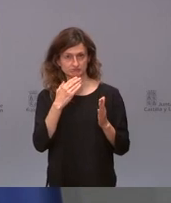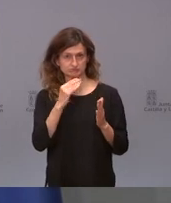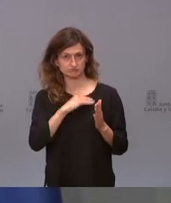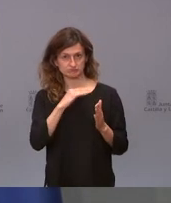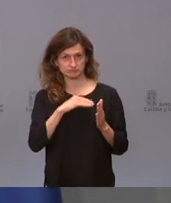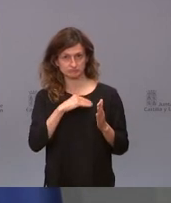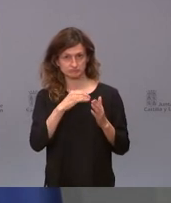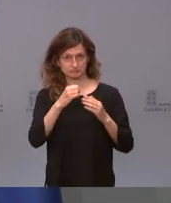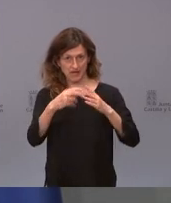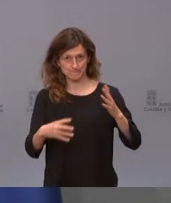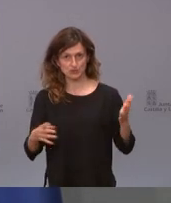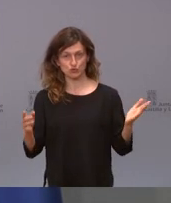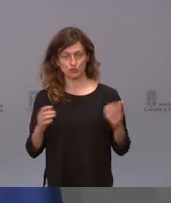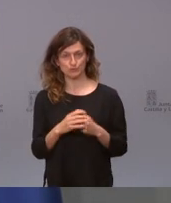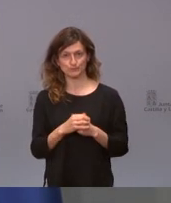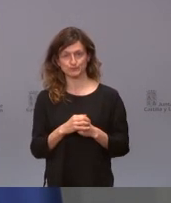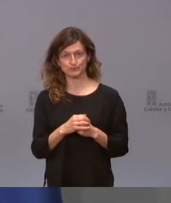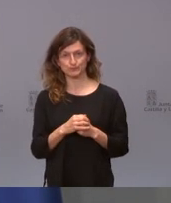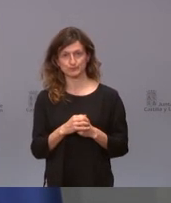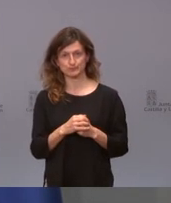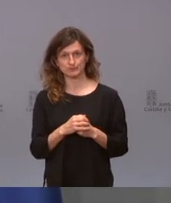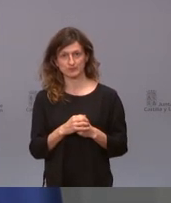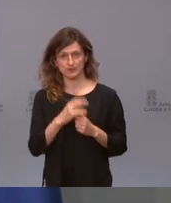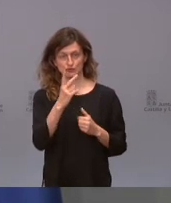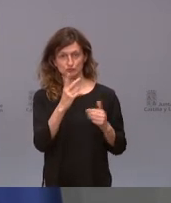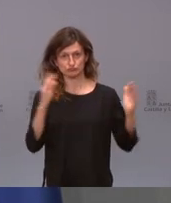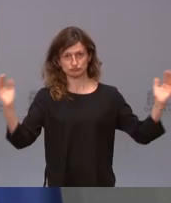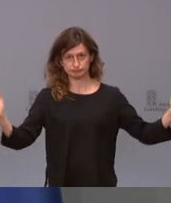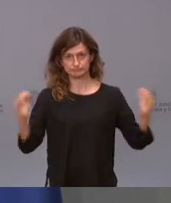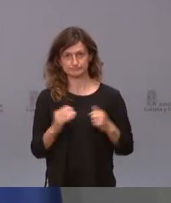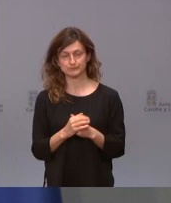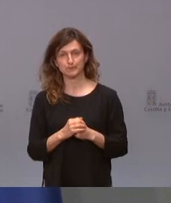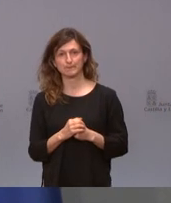las dos en los dos extremos